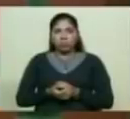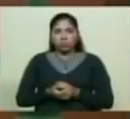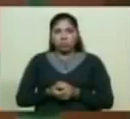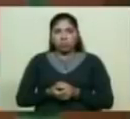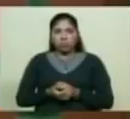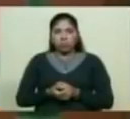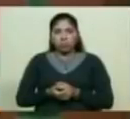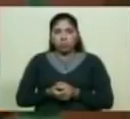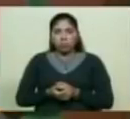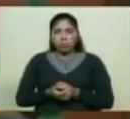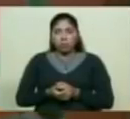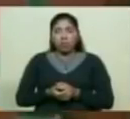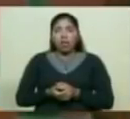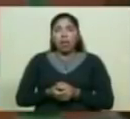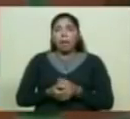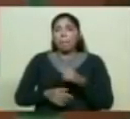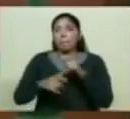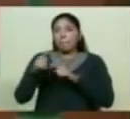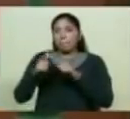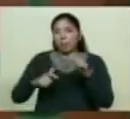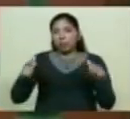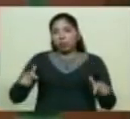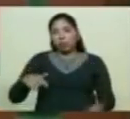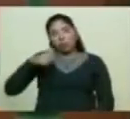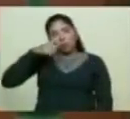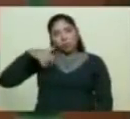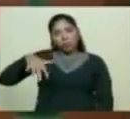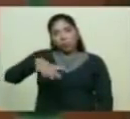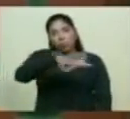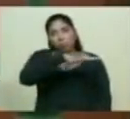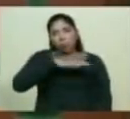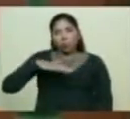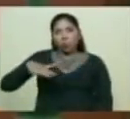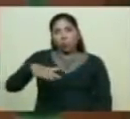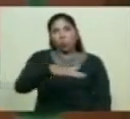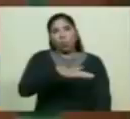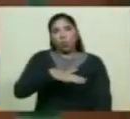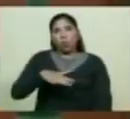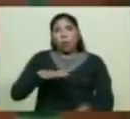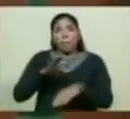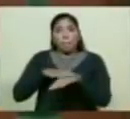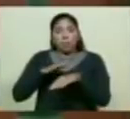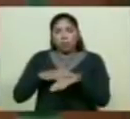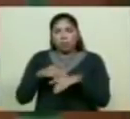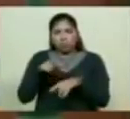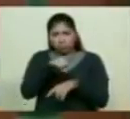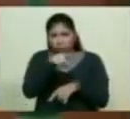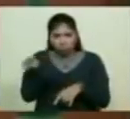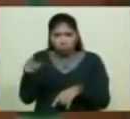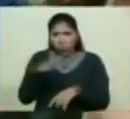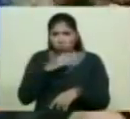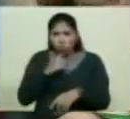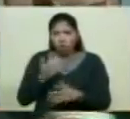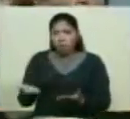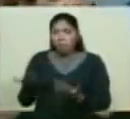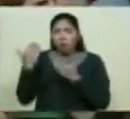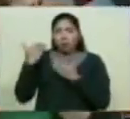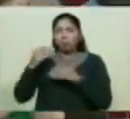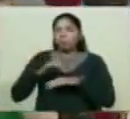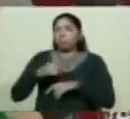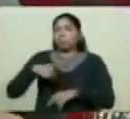descamisados hora del vuelo de a pie porque sin los sectores populares nunca habíamos